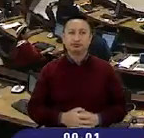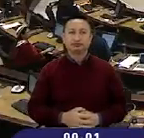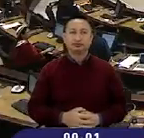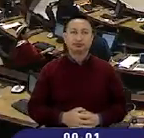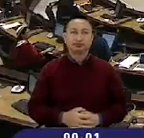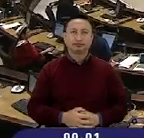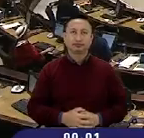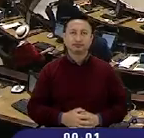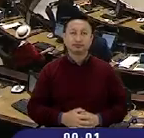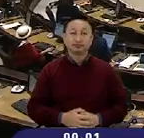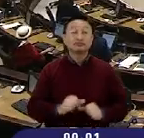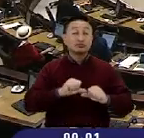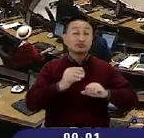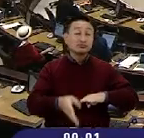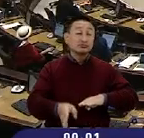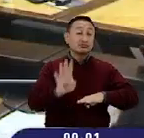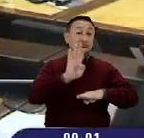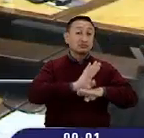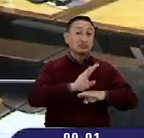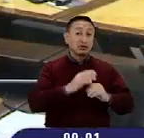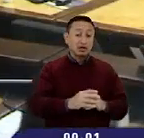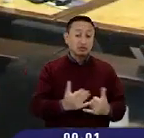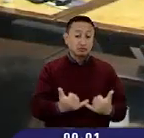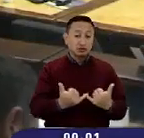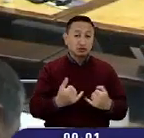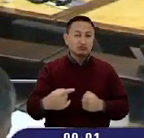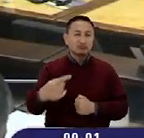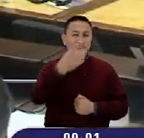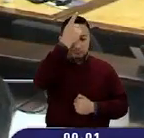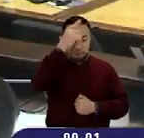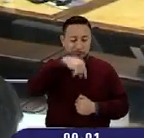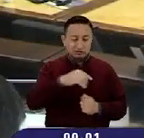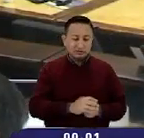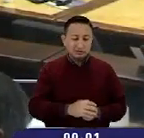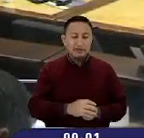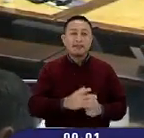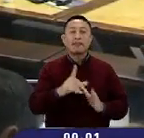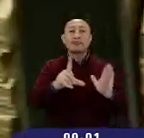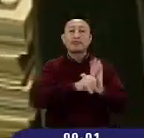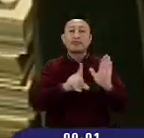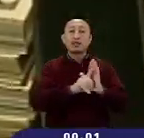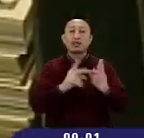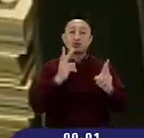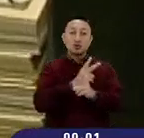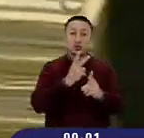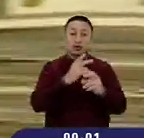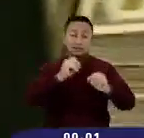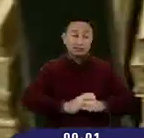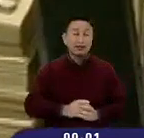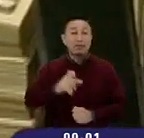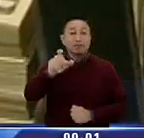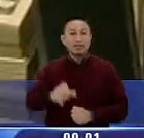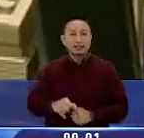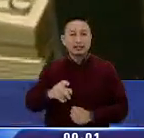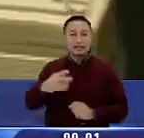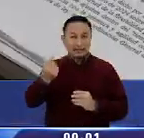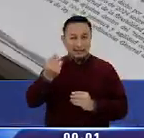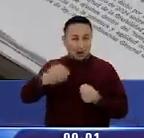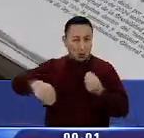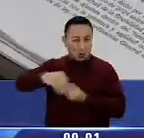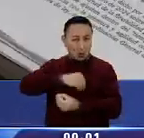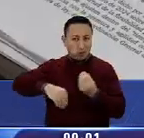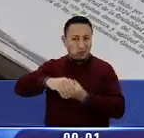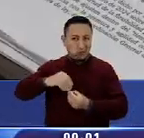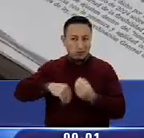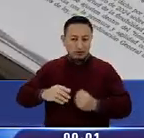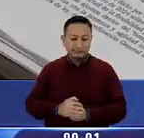El Pleno de la Asamblea Nacional deberá decidir si aprueba o no la ley de prevención de lavado de activos. Este proyecto